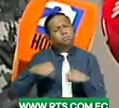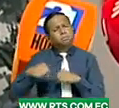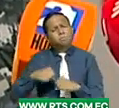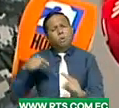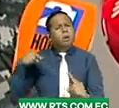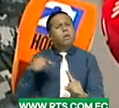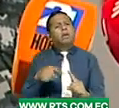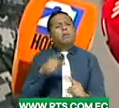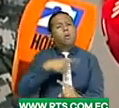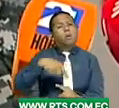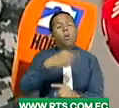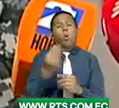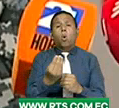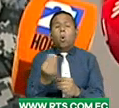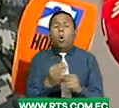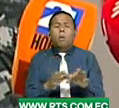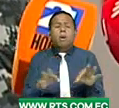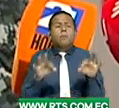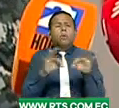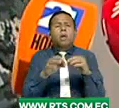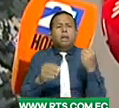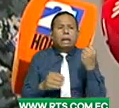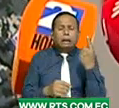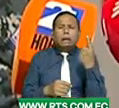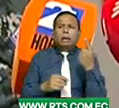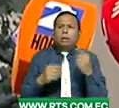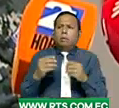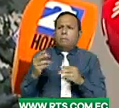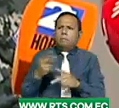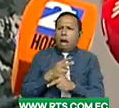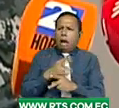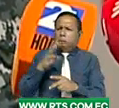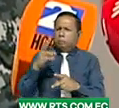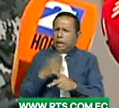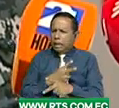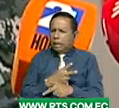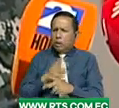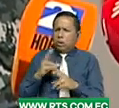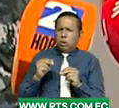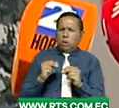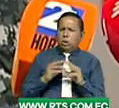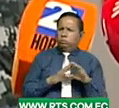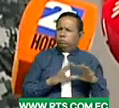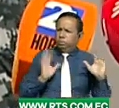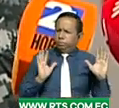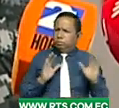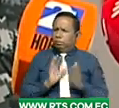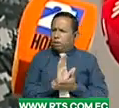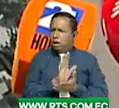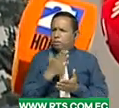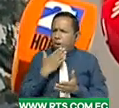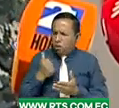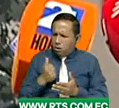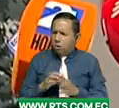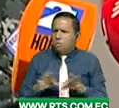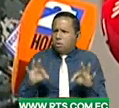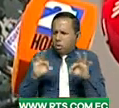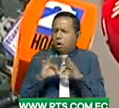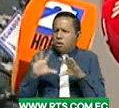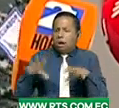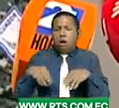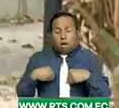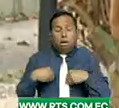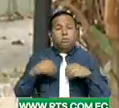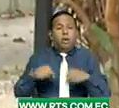para entender que la violencia no es el camino y peor aún el delito, y tratar de cómo identificar y alejarse de estas